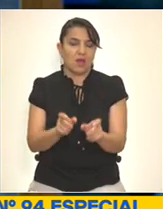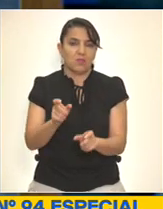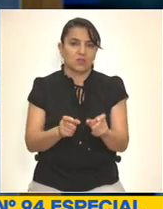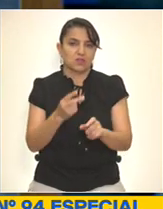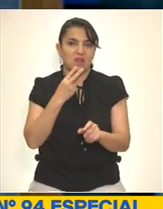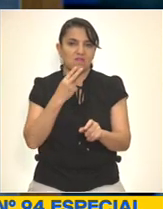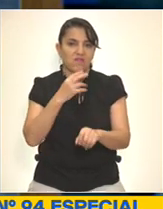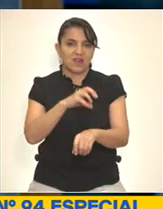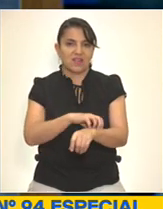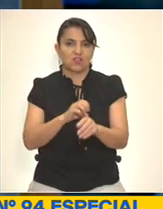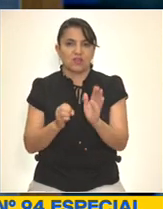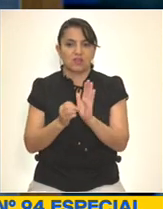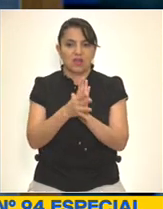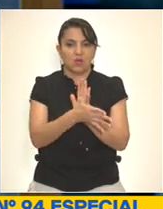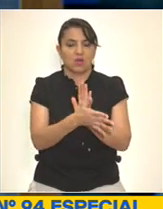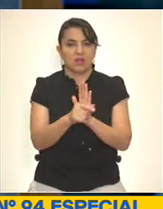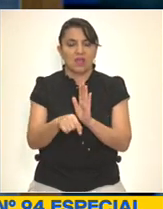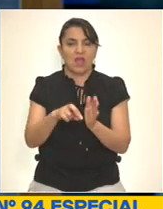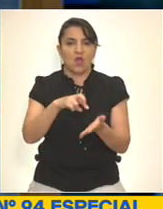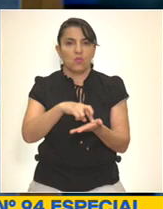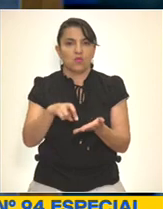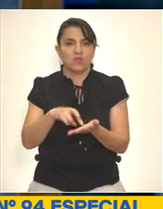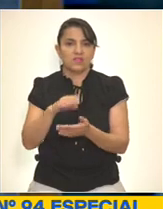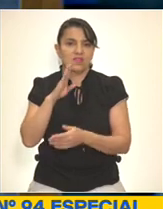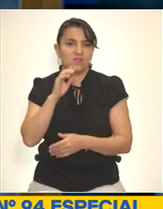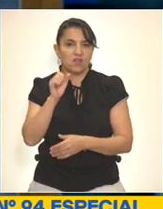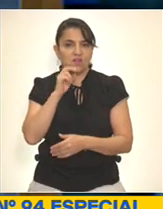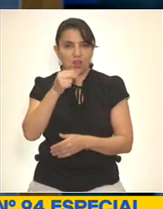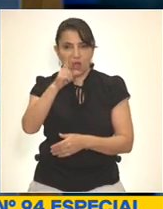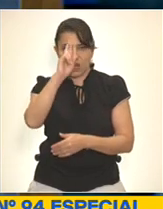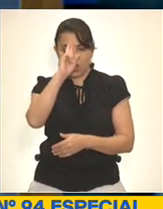de la Araucanía y las provincias de Biobío y Arauco,